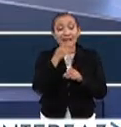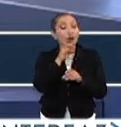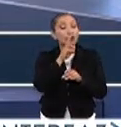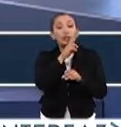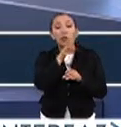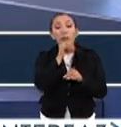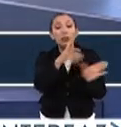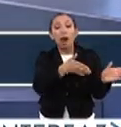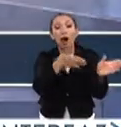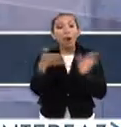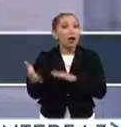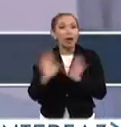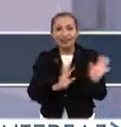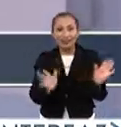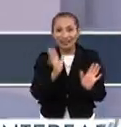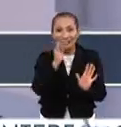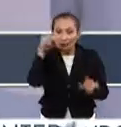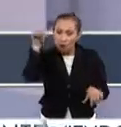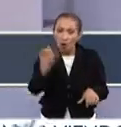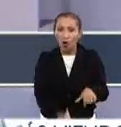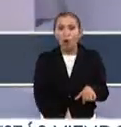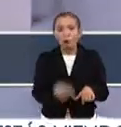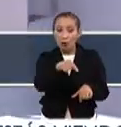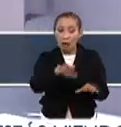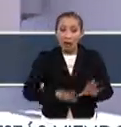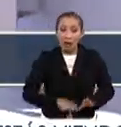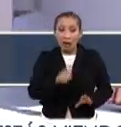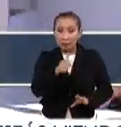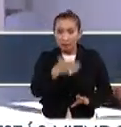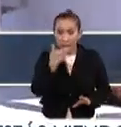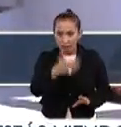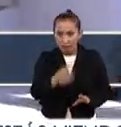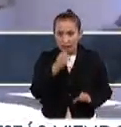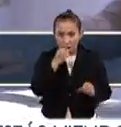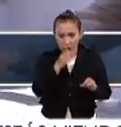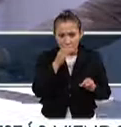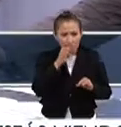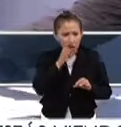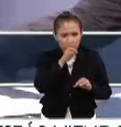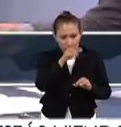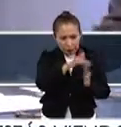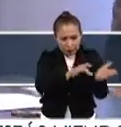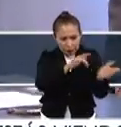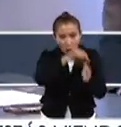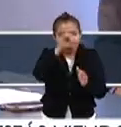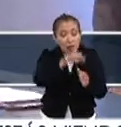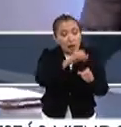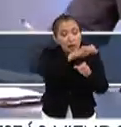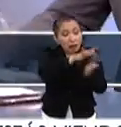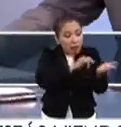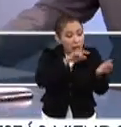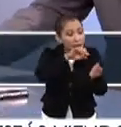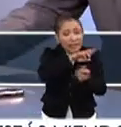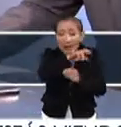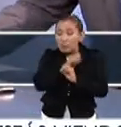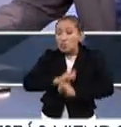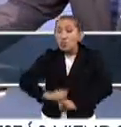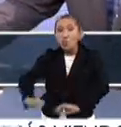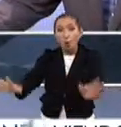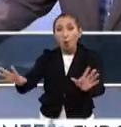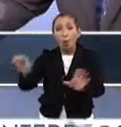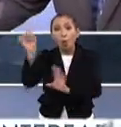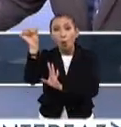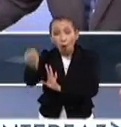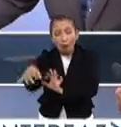no puede esperar. Es una de las características de una buena agencia de noticias, es informar oportunamente,